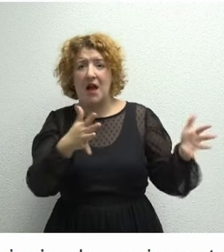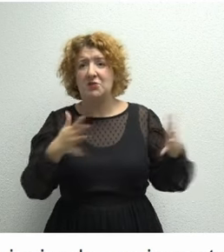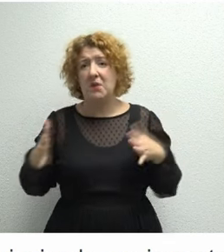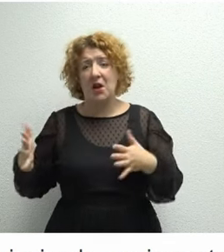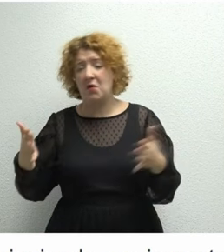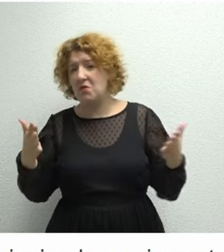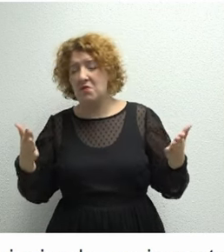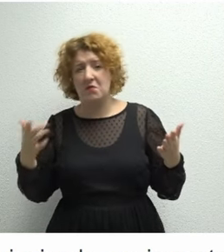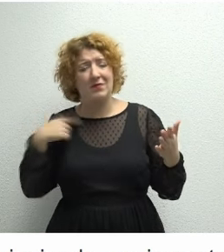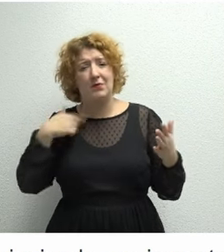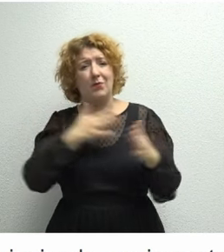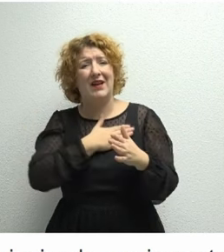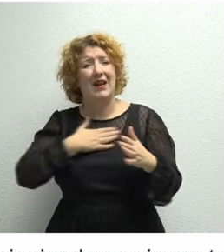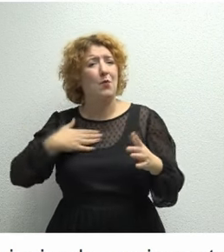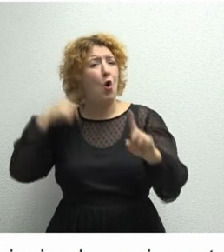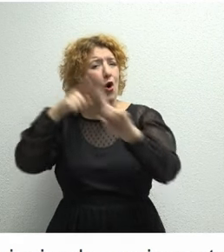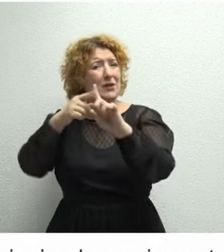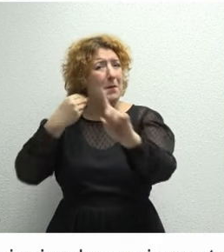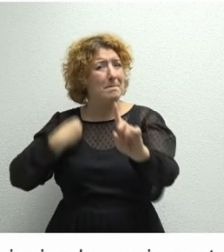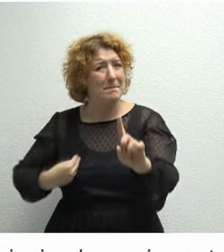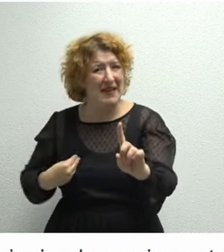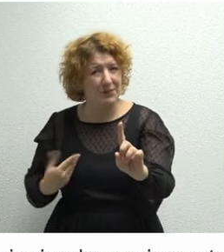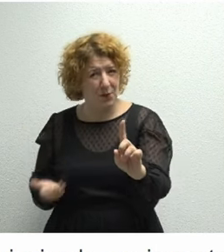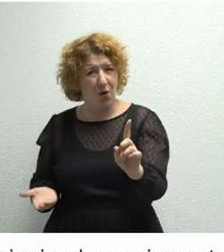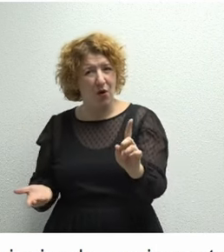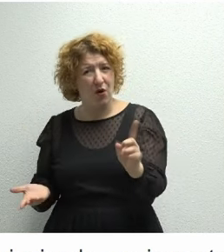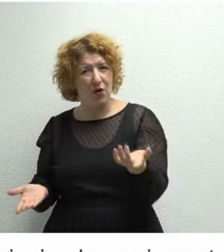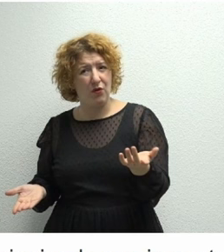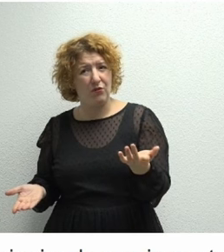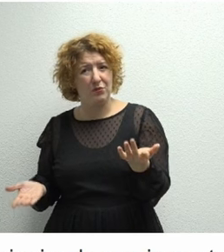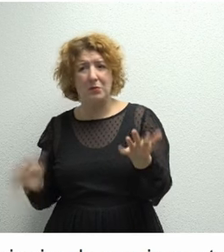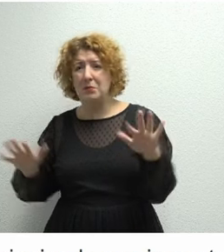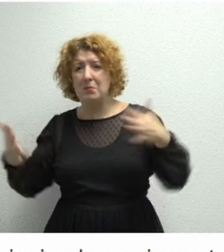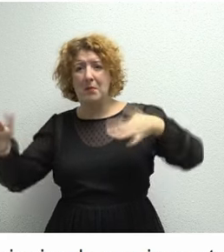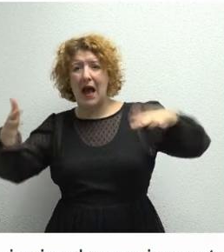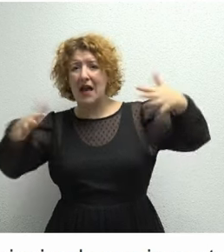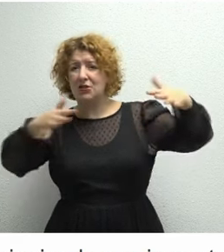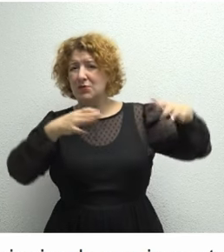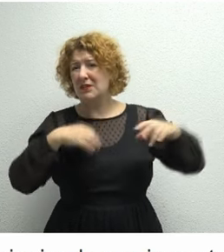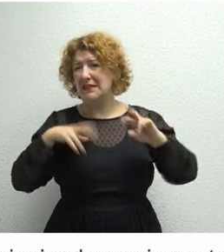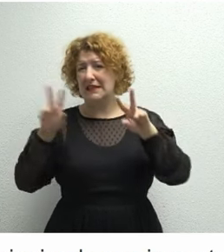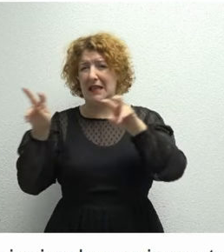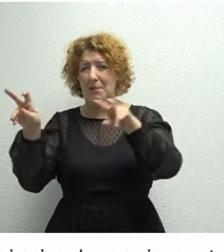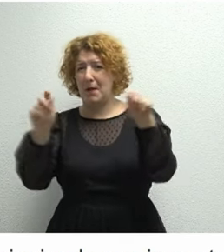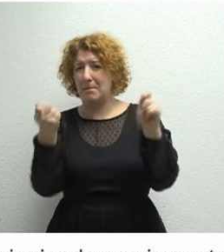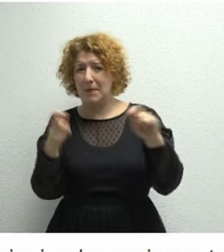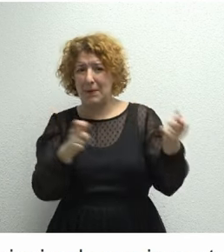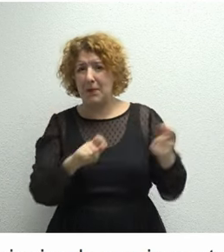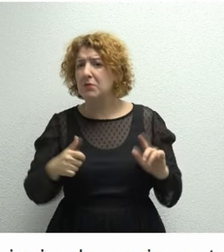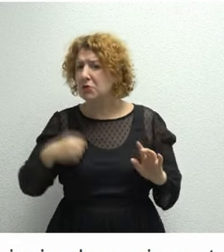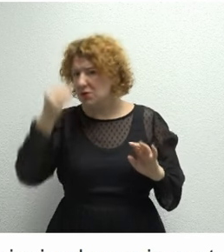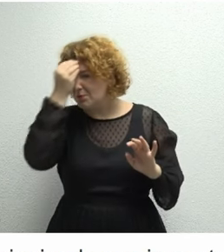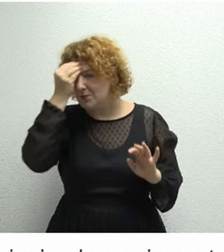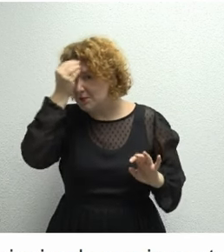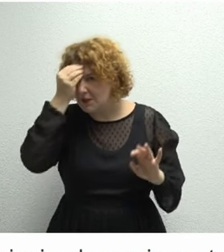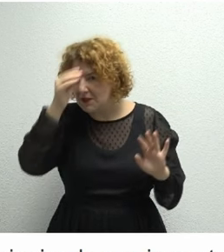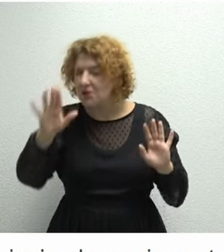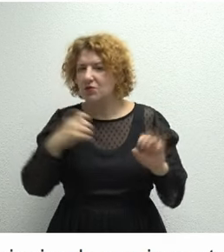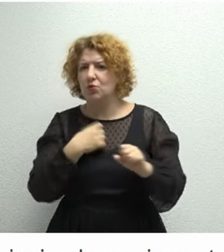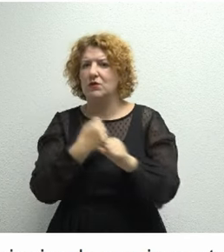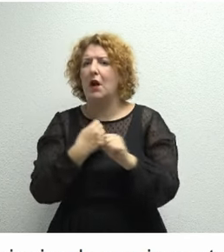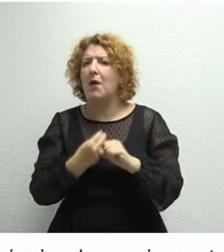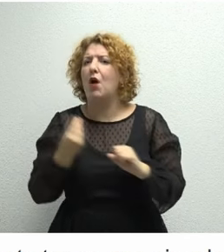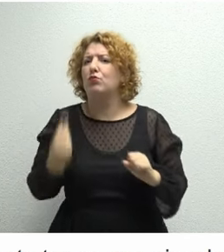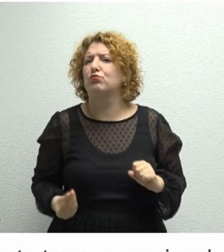todo el foco en lo mismo porque todos estamos de una manera a otra hablando de de cosas similares con lo cual creo que se está haciendo un gran